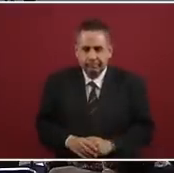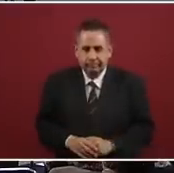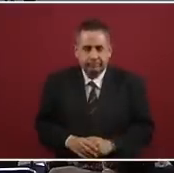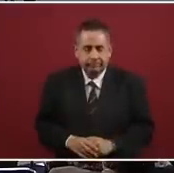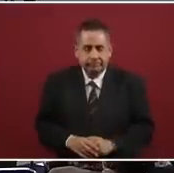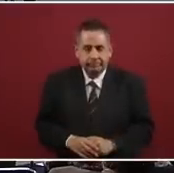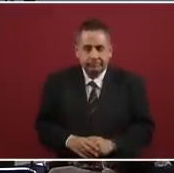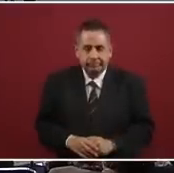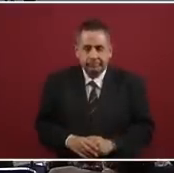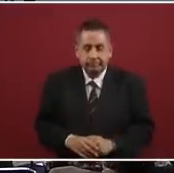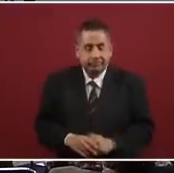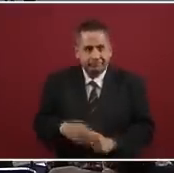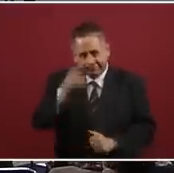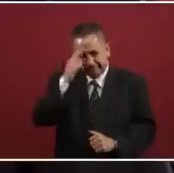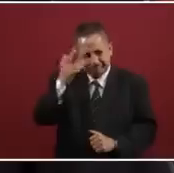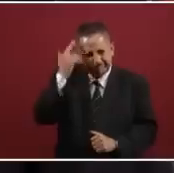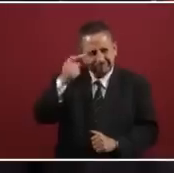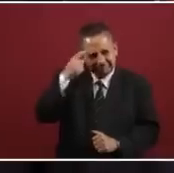para entregar.